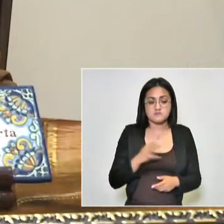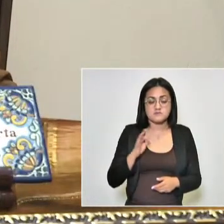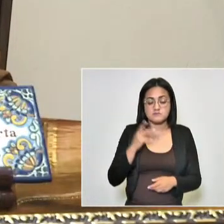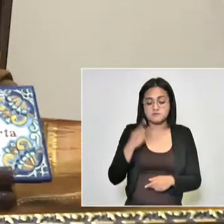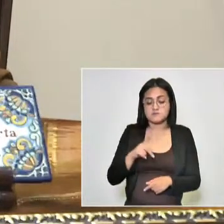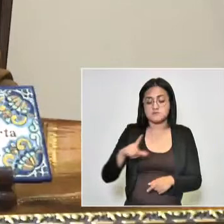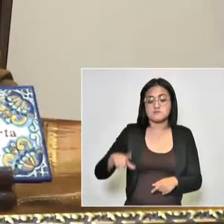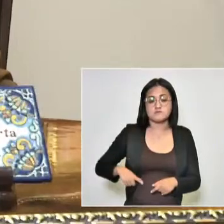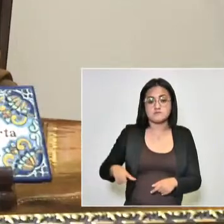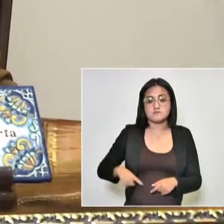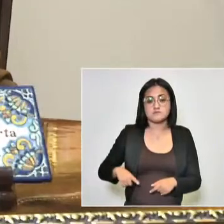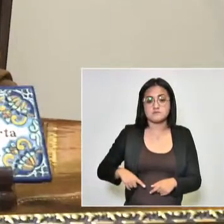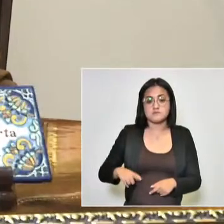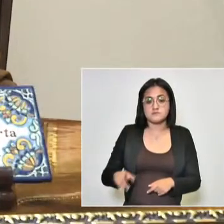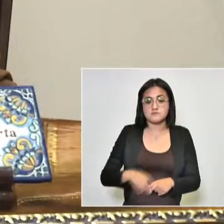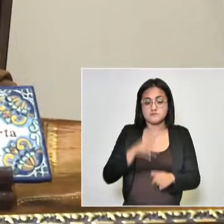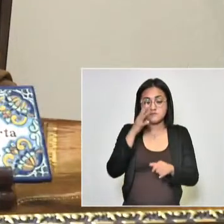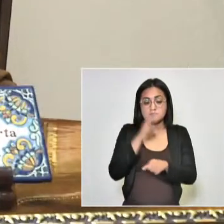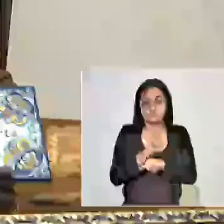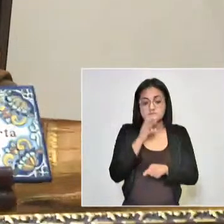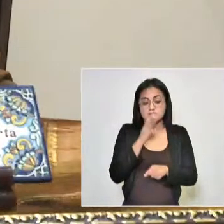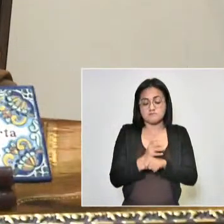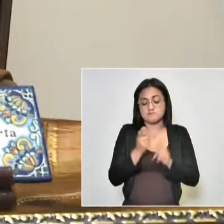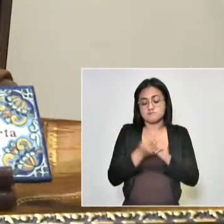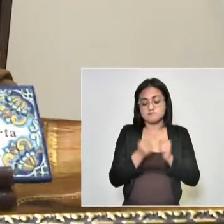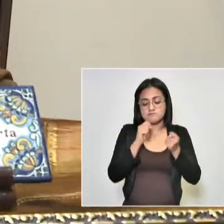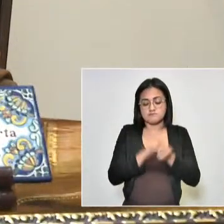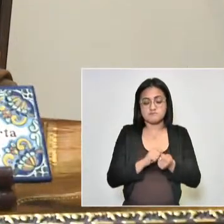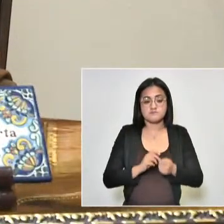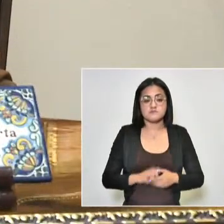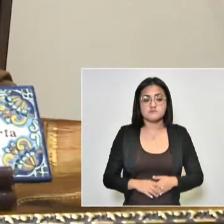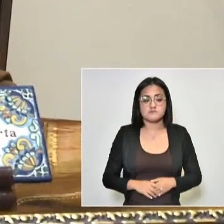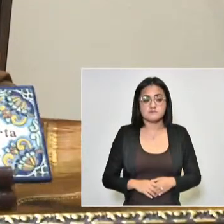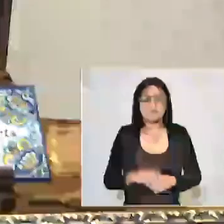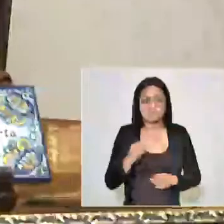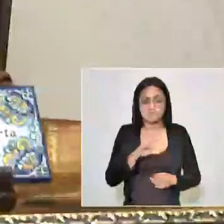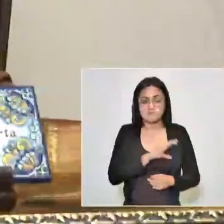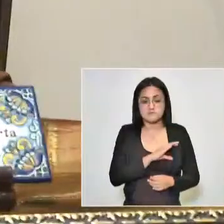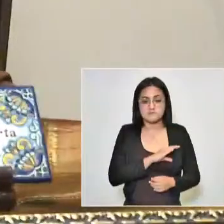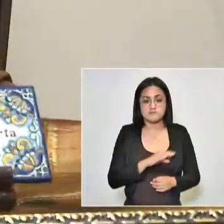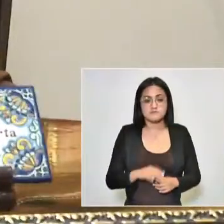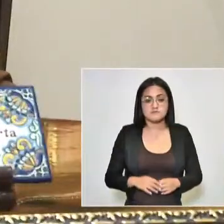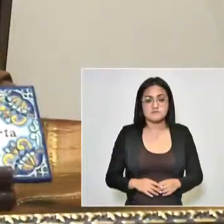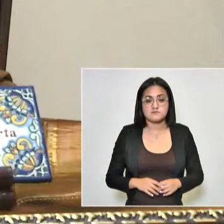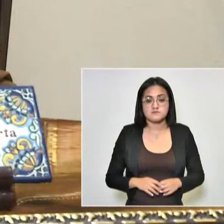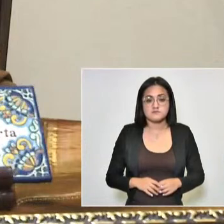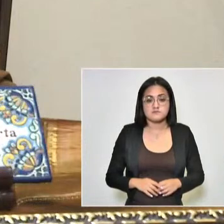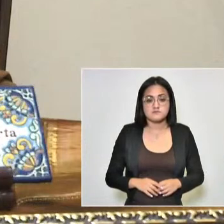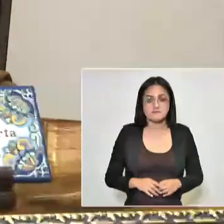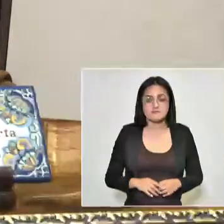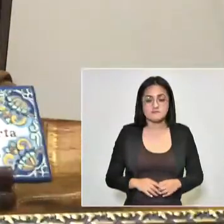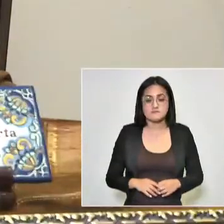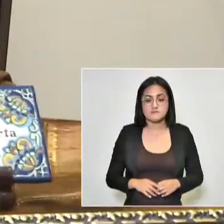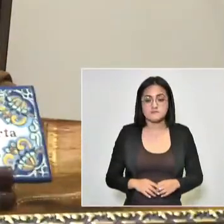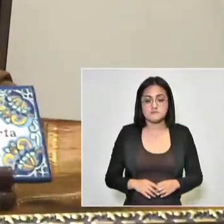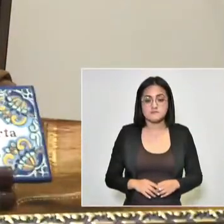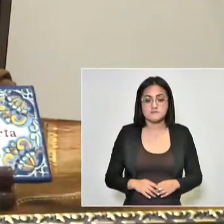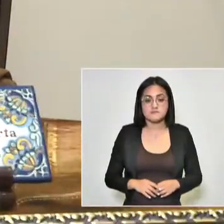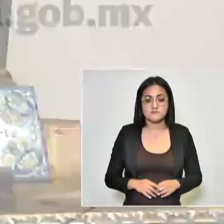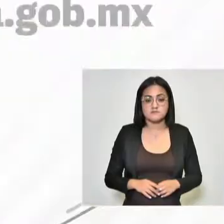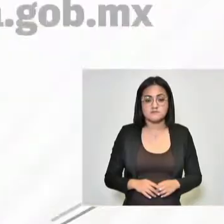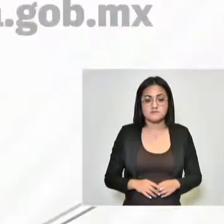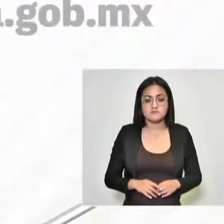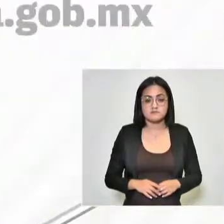gobernador de la Cuarta Transformación. Lo quiero mucho al ingeniero Cárdenas.